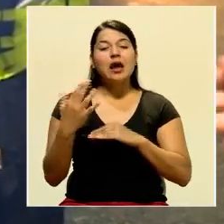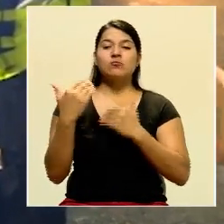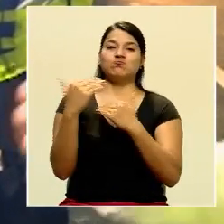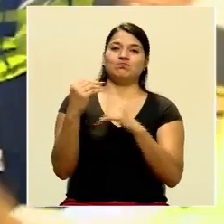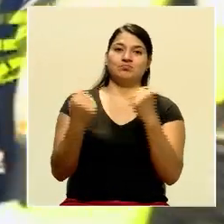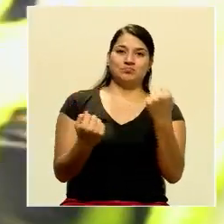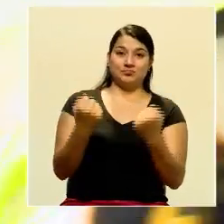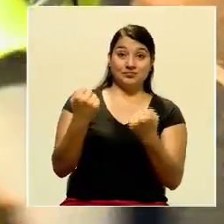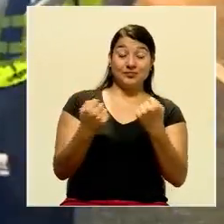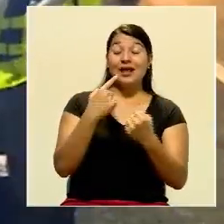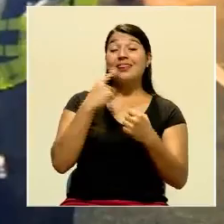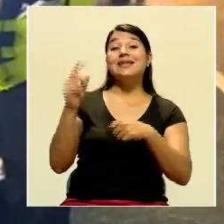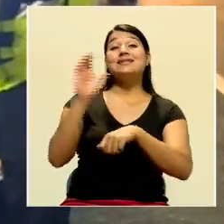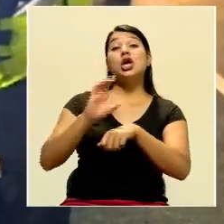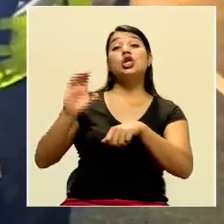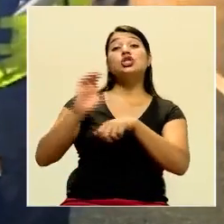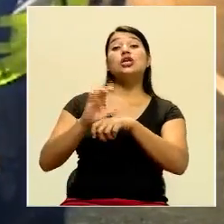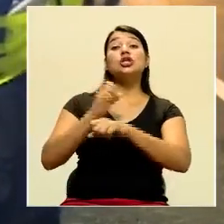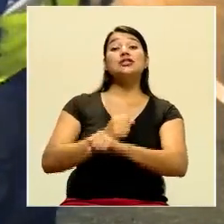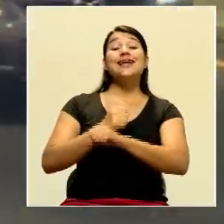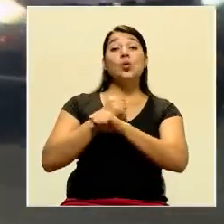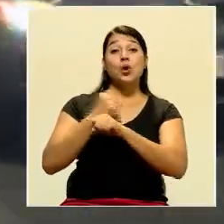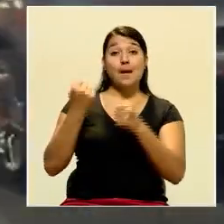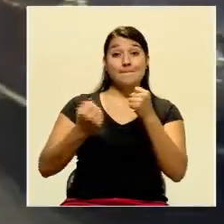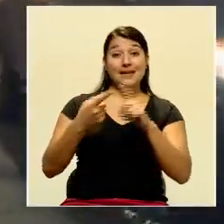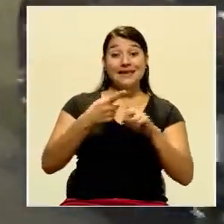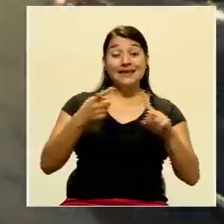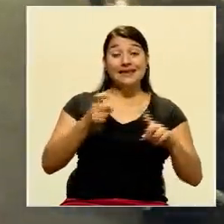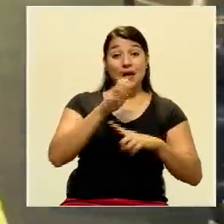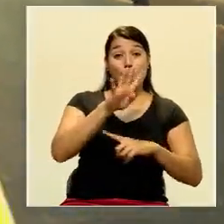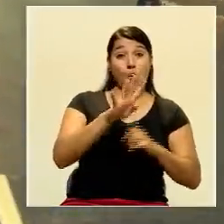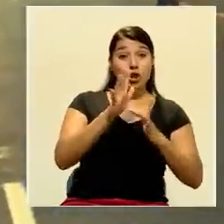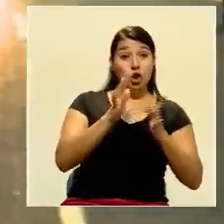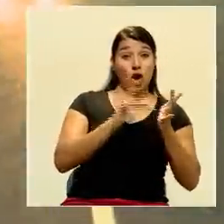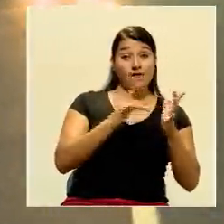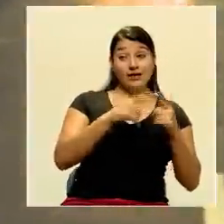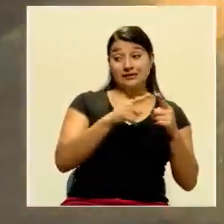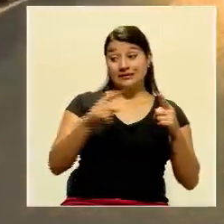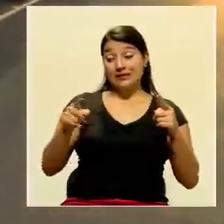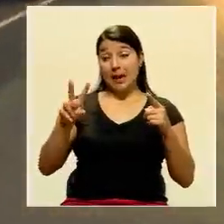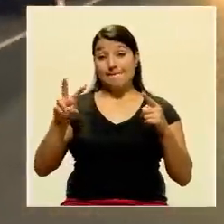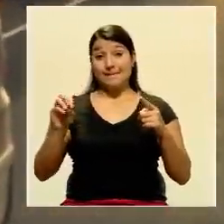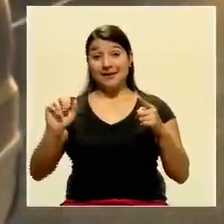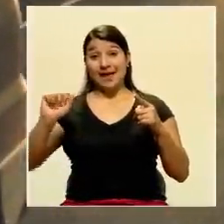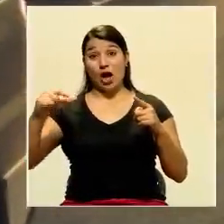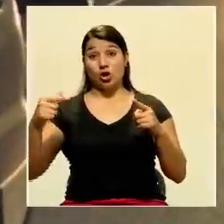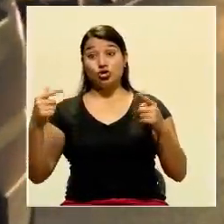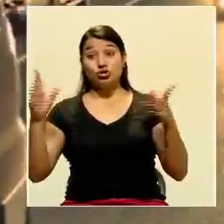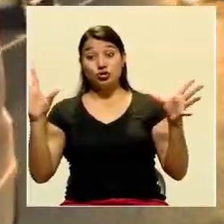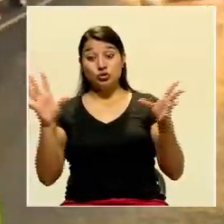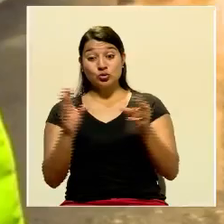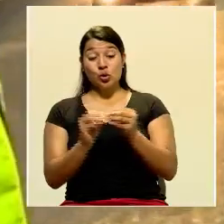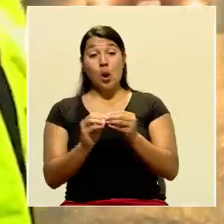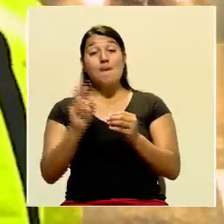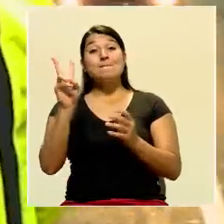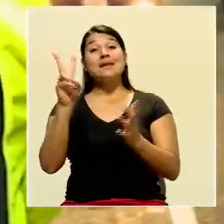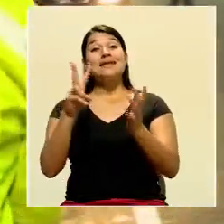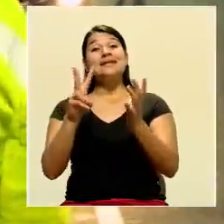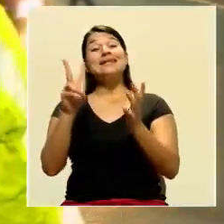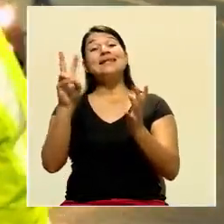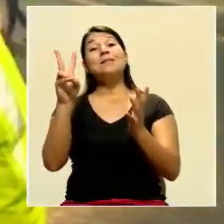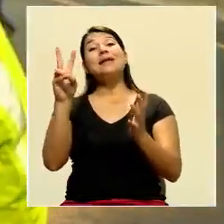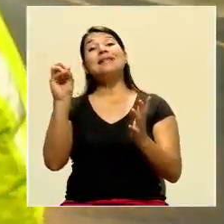De acuerdo con los datos del Consejo de Seguridad Vial, desde el 4 de abril hasta el 20 de agosto, 20.311 placas